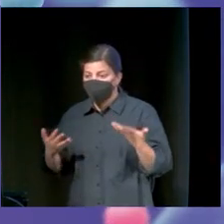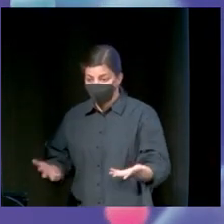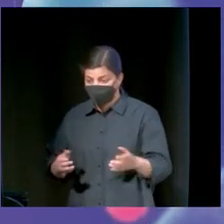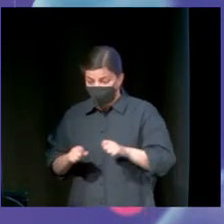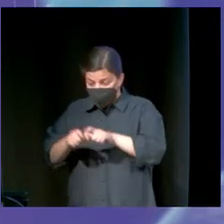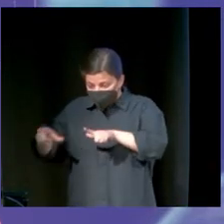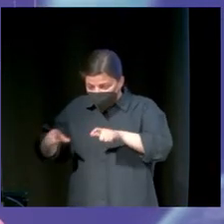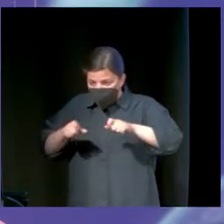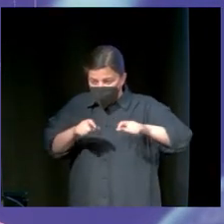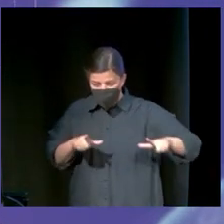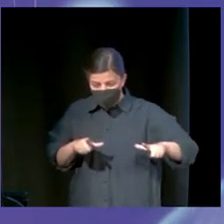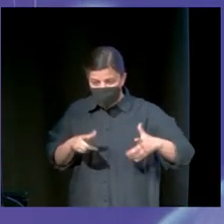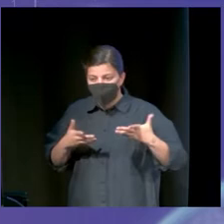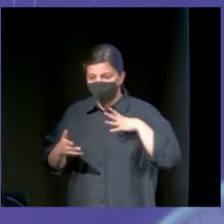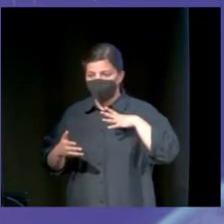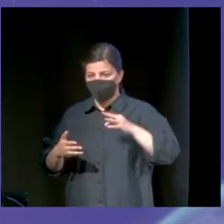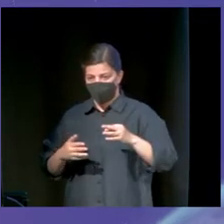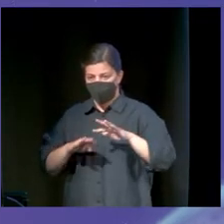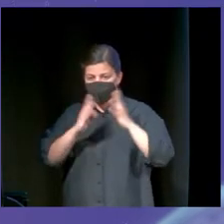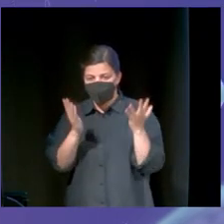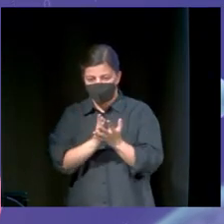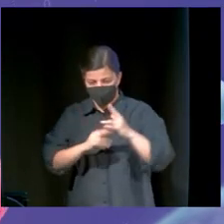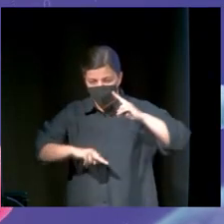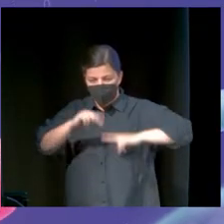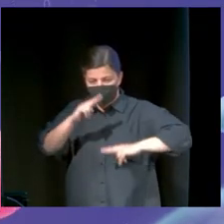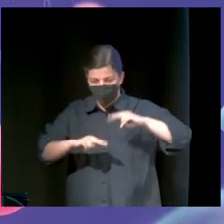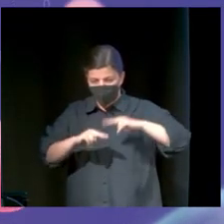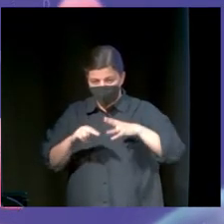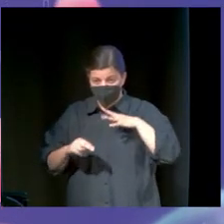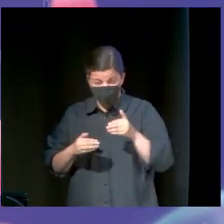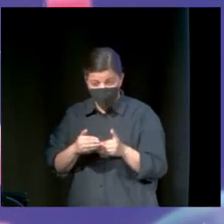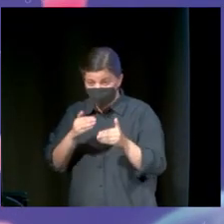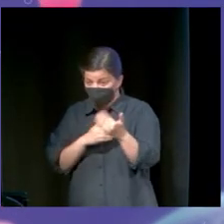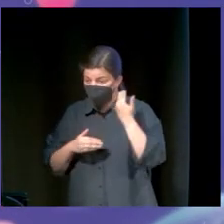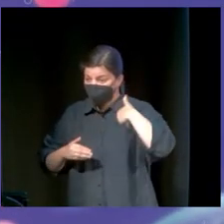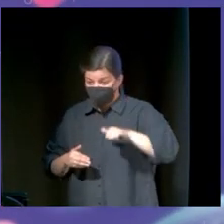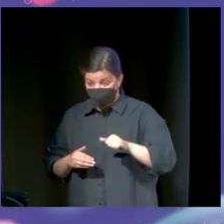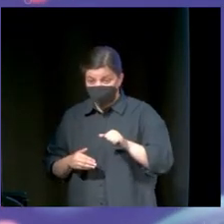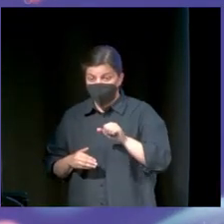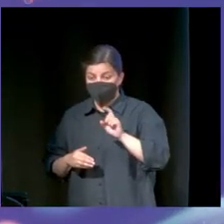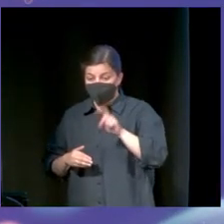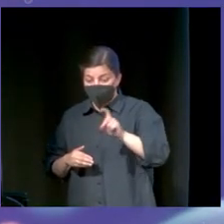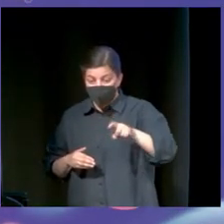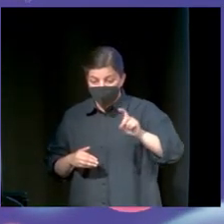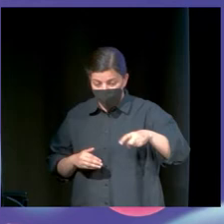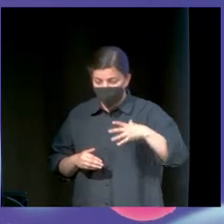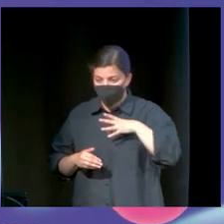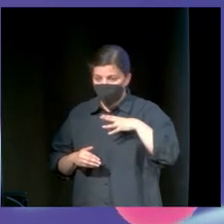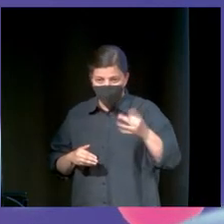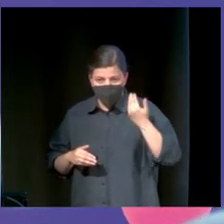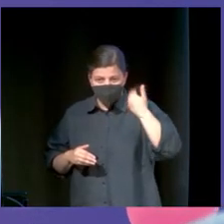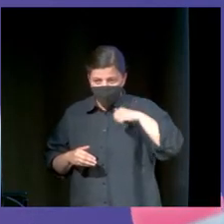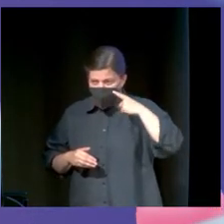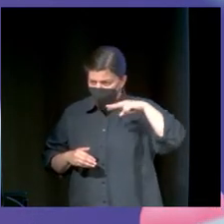plataformas para que construyas tu mundos esto va a llegar un día en el que con tres clics hayas podido crear tus